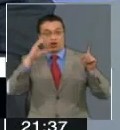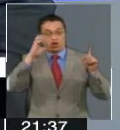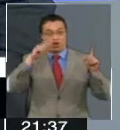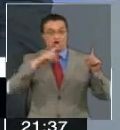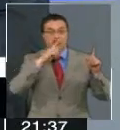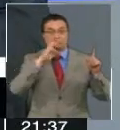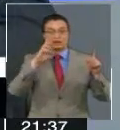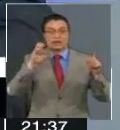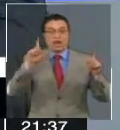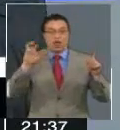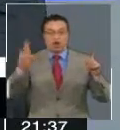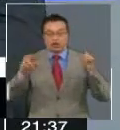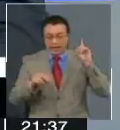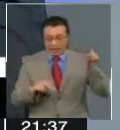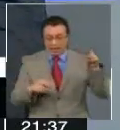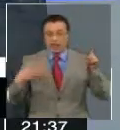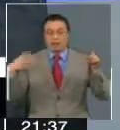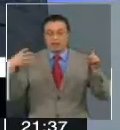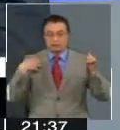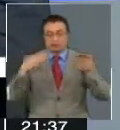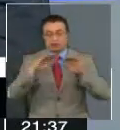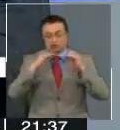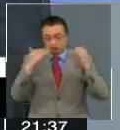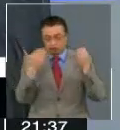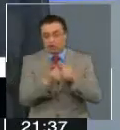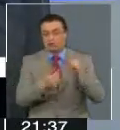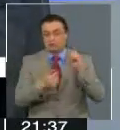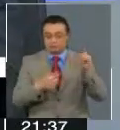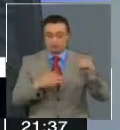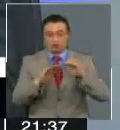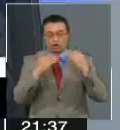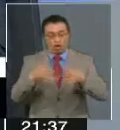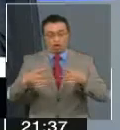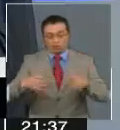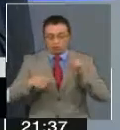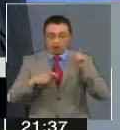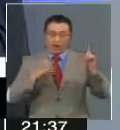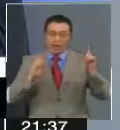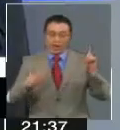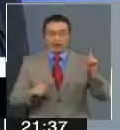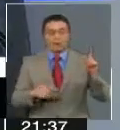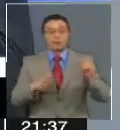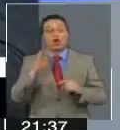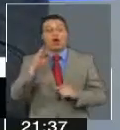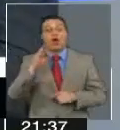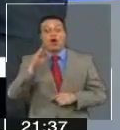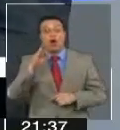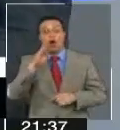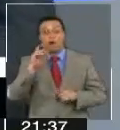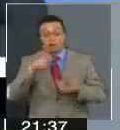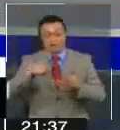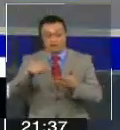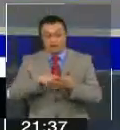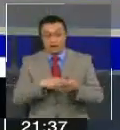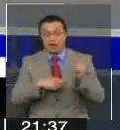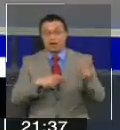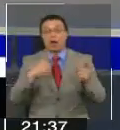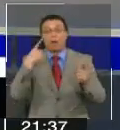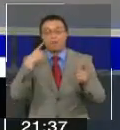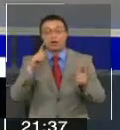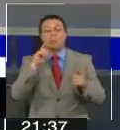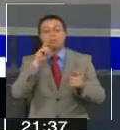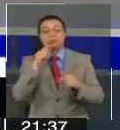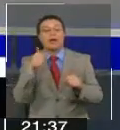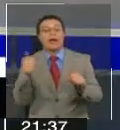¿Ya? A él le corresponde toda la toma de razón de la Contraloría, de todos los documentos. Obviamente, como es... Él lo firma, me imagino, pero hay alguien que lo